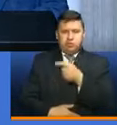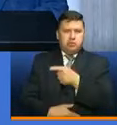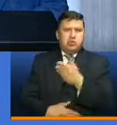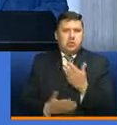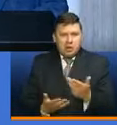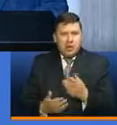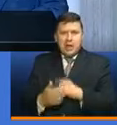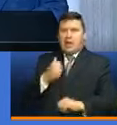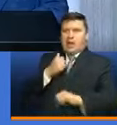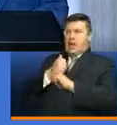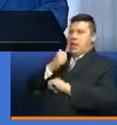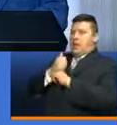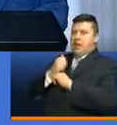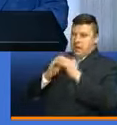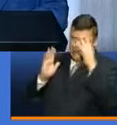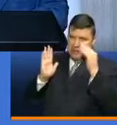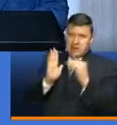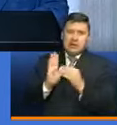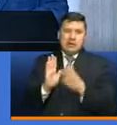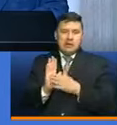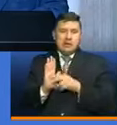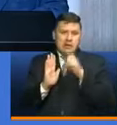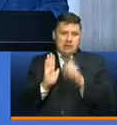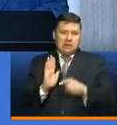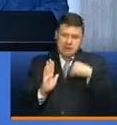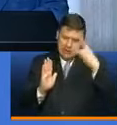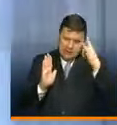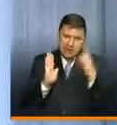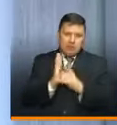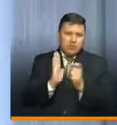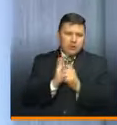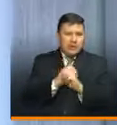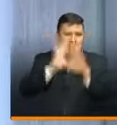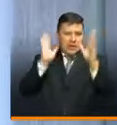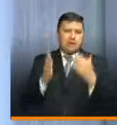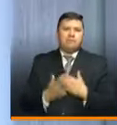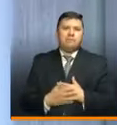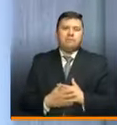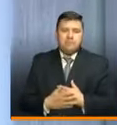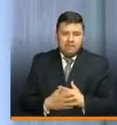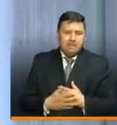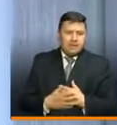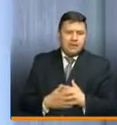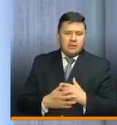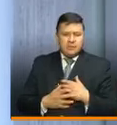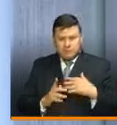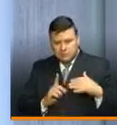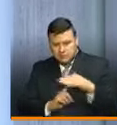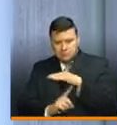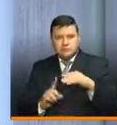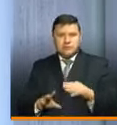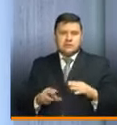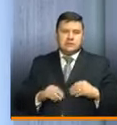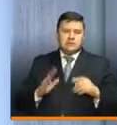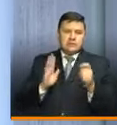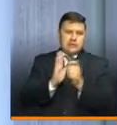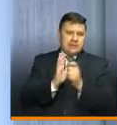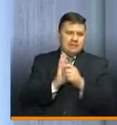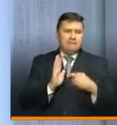a apoyar todos esos lineamientos que hemos establecido. Yo creo que es claro hoy en día que en un entorno de apertura